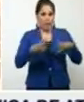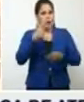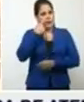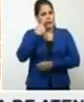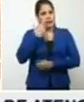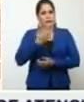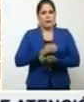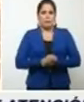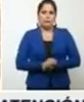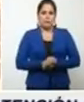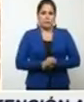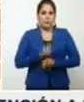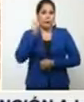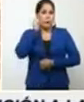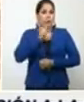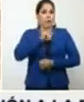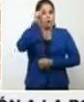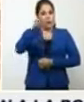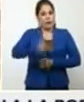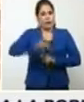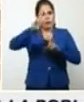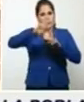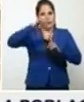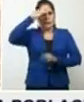Sistema Informativo de la Televisión Cubana.